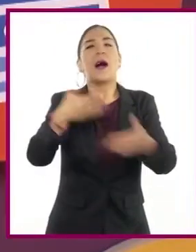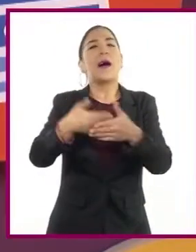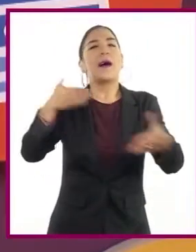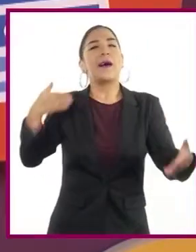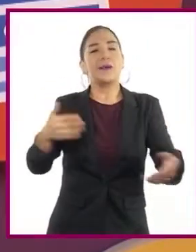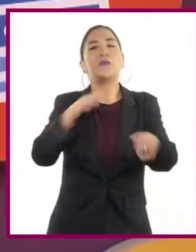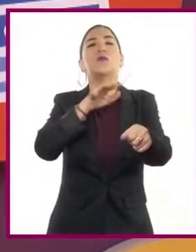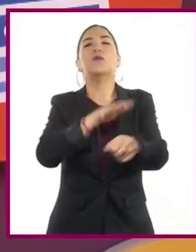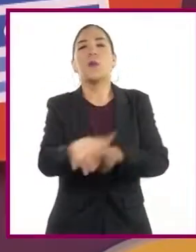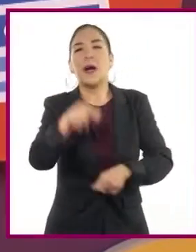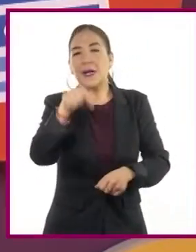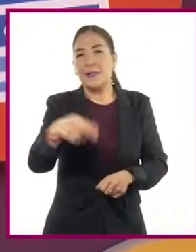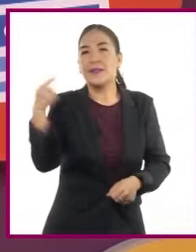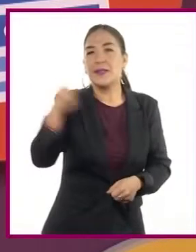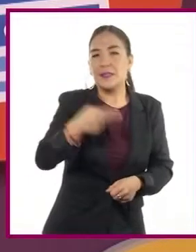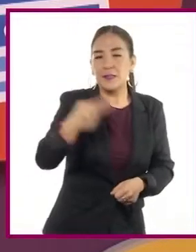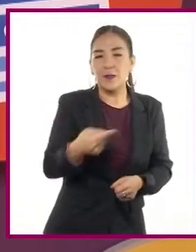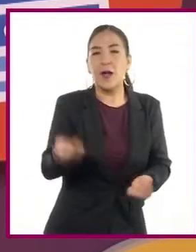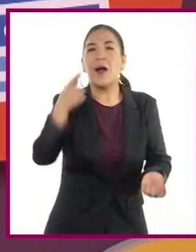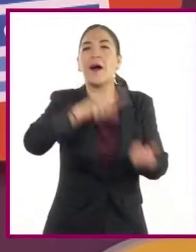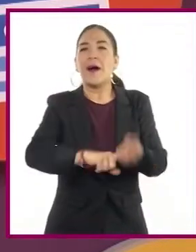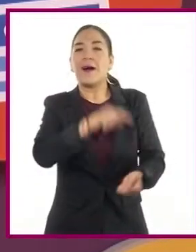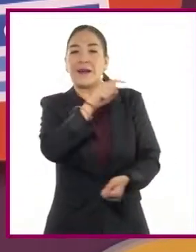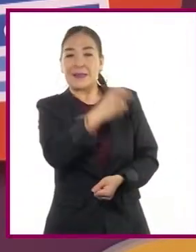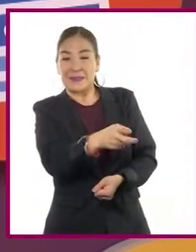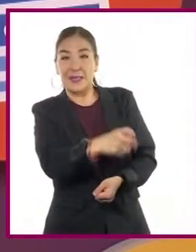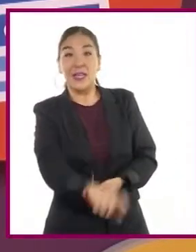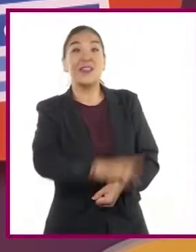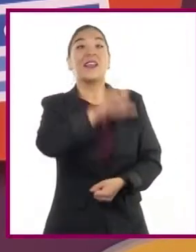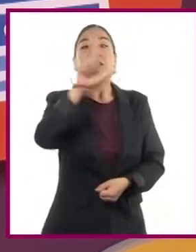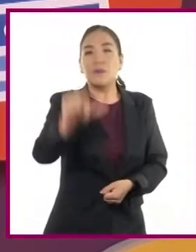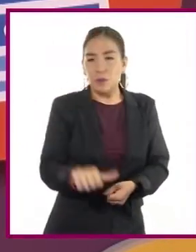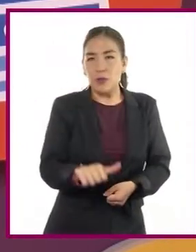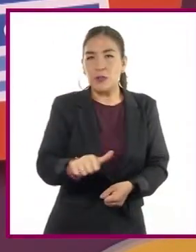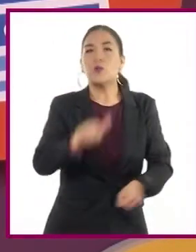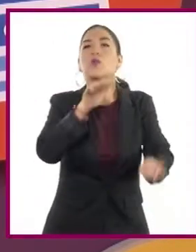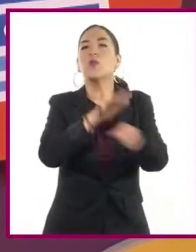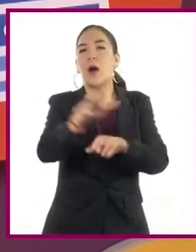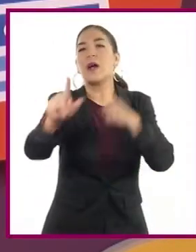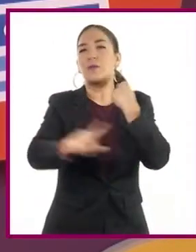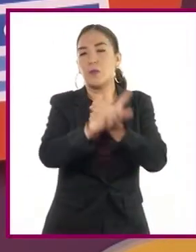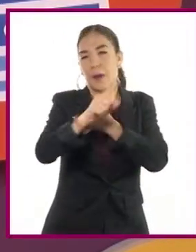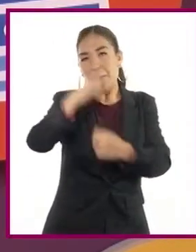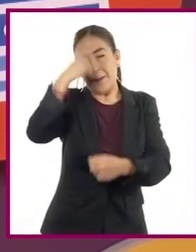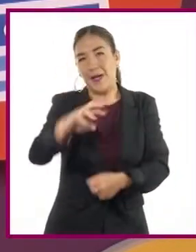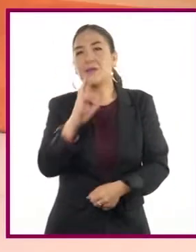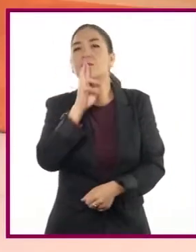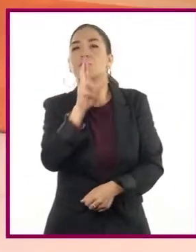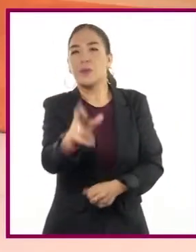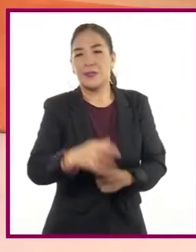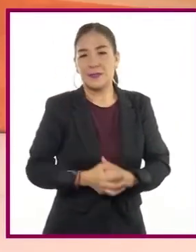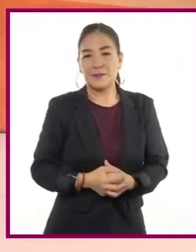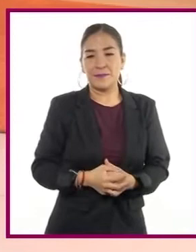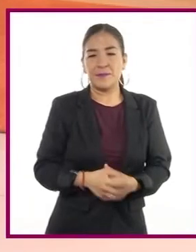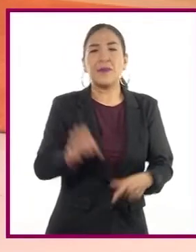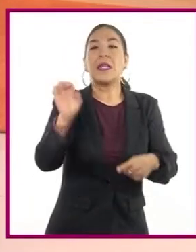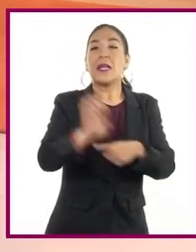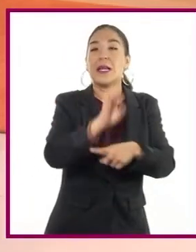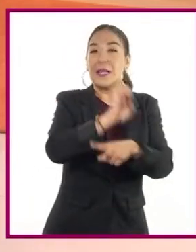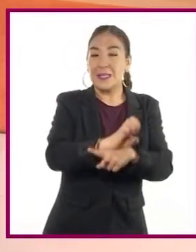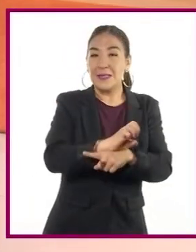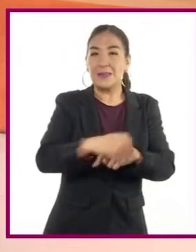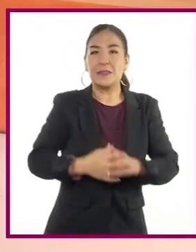nada, cuál es la necesidad insatisfecha y después, cuál es el problema a resolver.